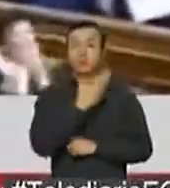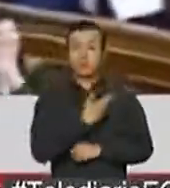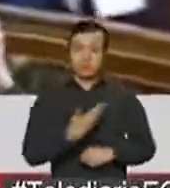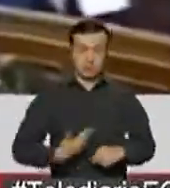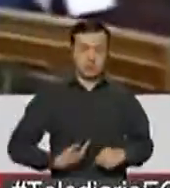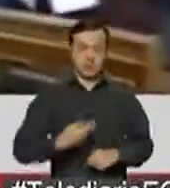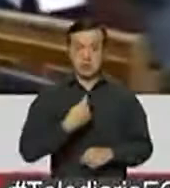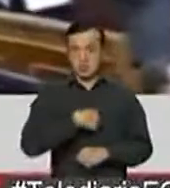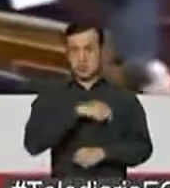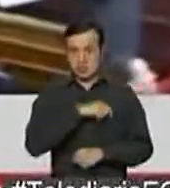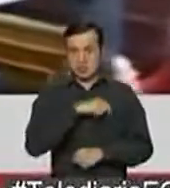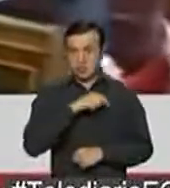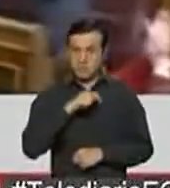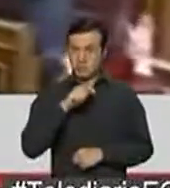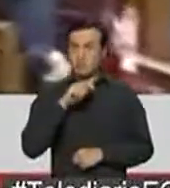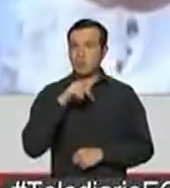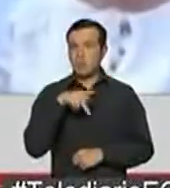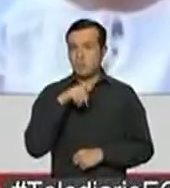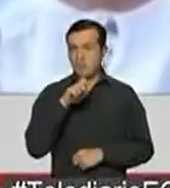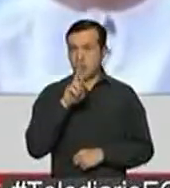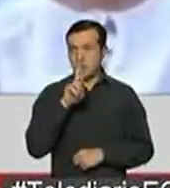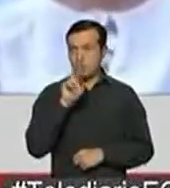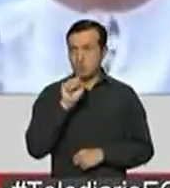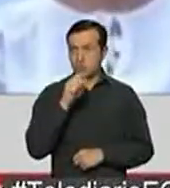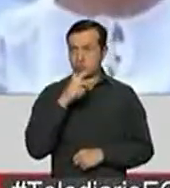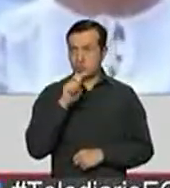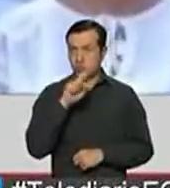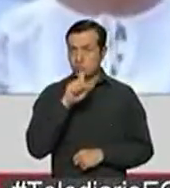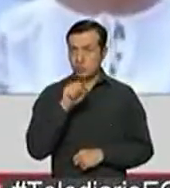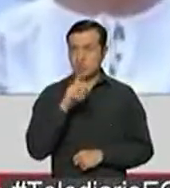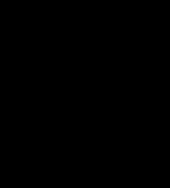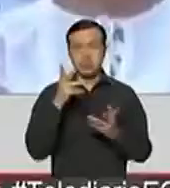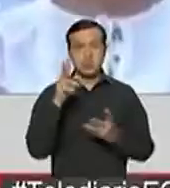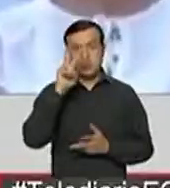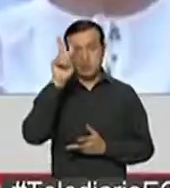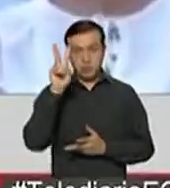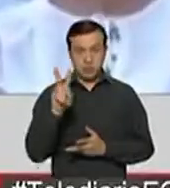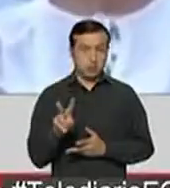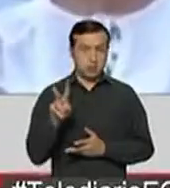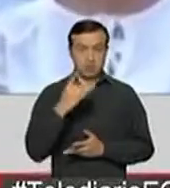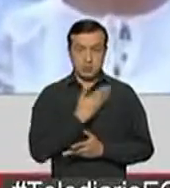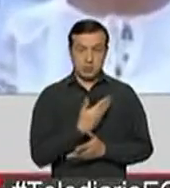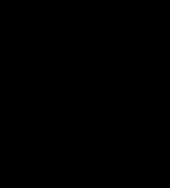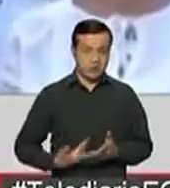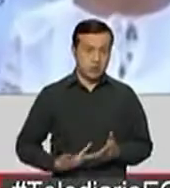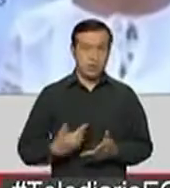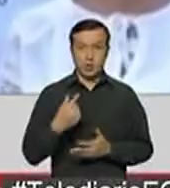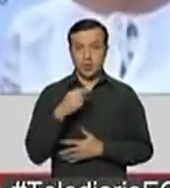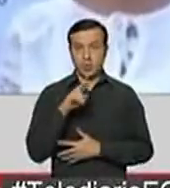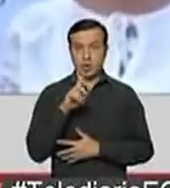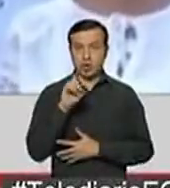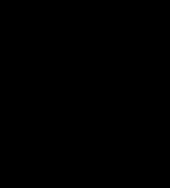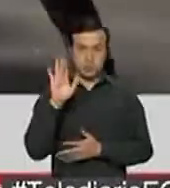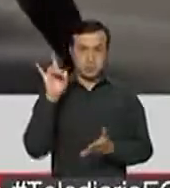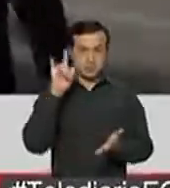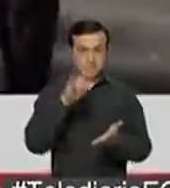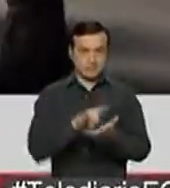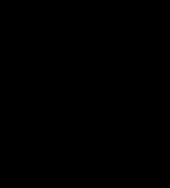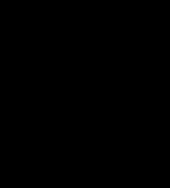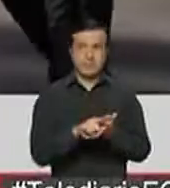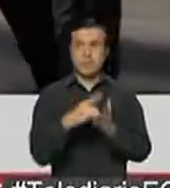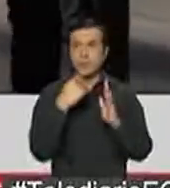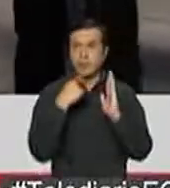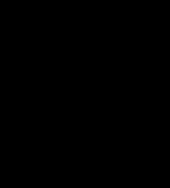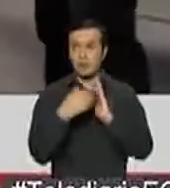presidente del gobierno español Pedro Sánchez y la eventual presencia del autoproclamado presidente de Venezuela Juan Guaidó. Entre